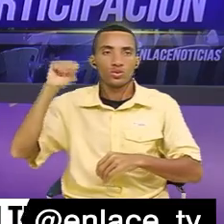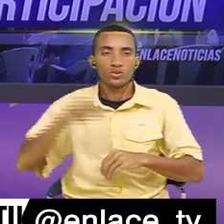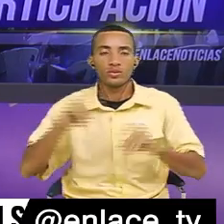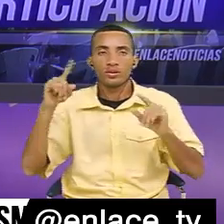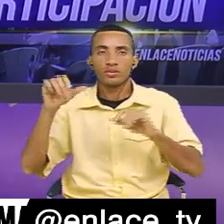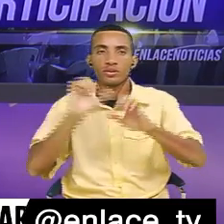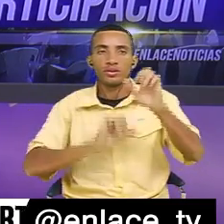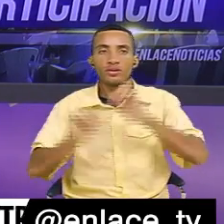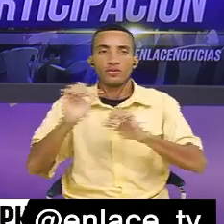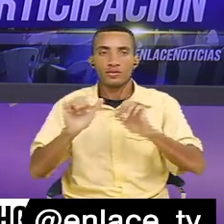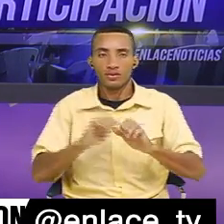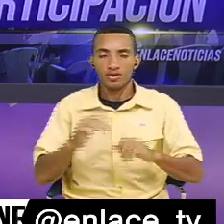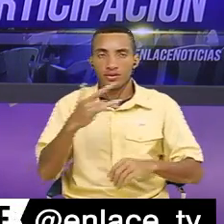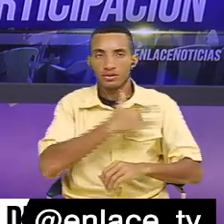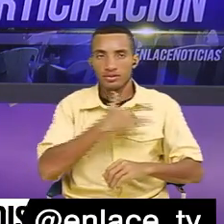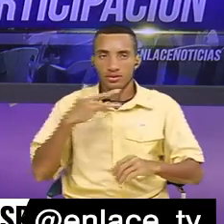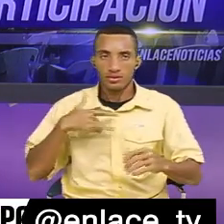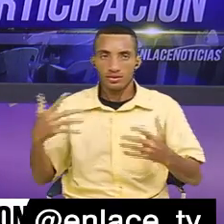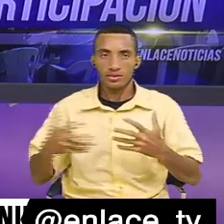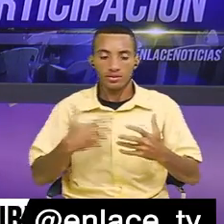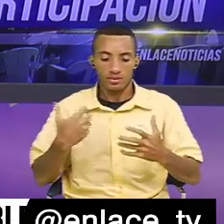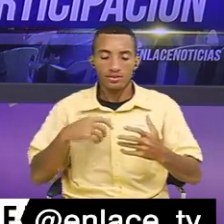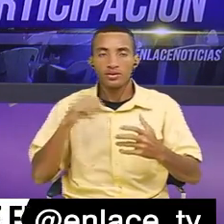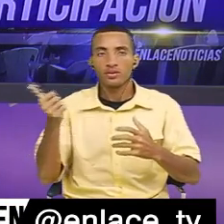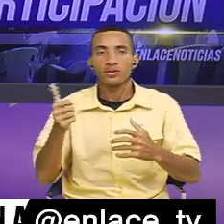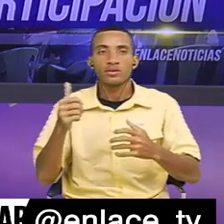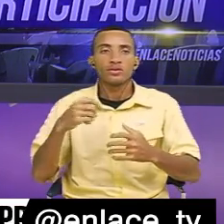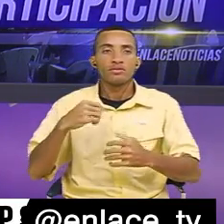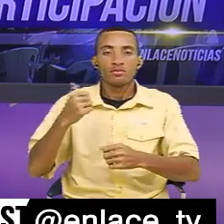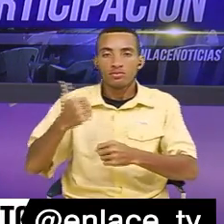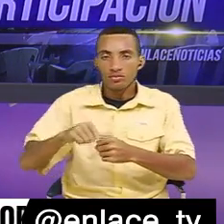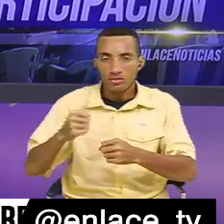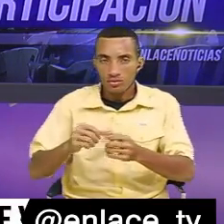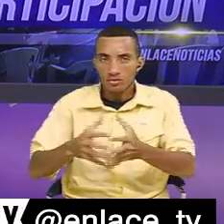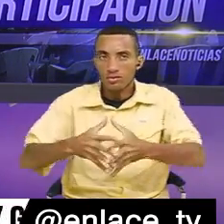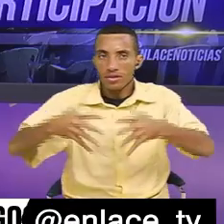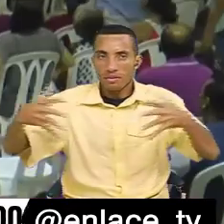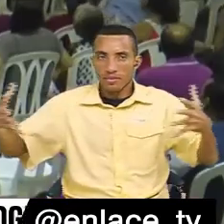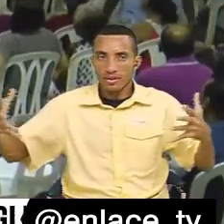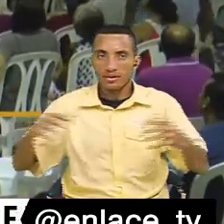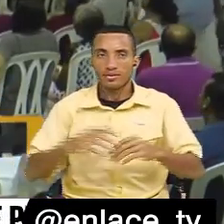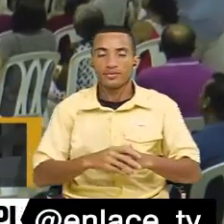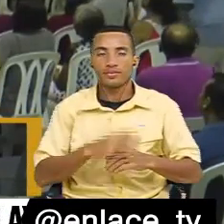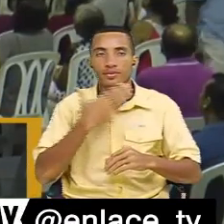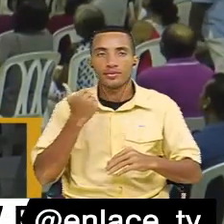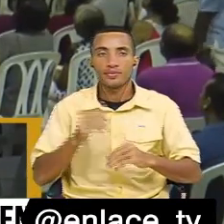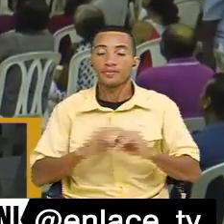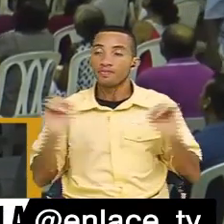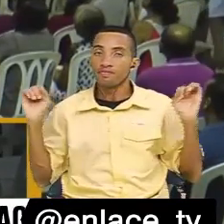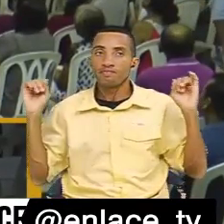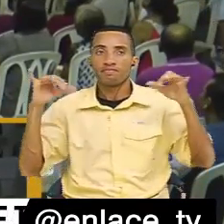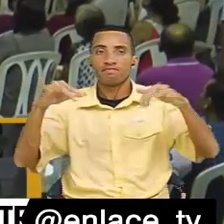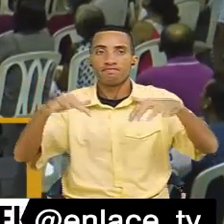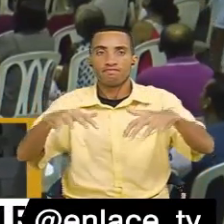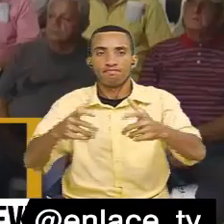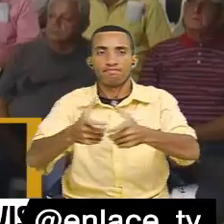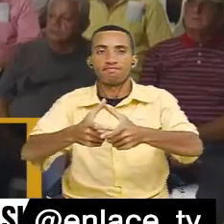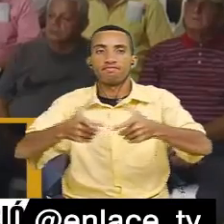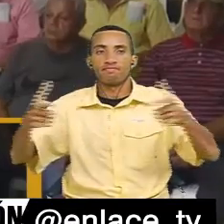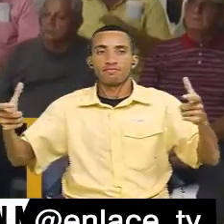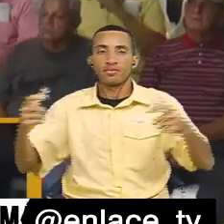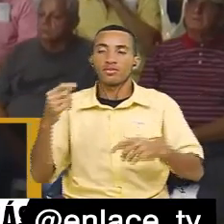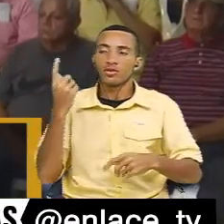del sistema de salud y proyecto de modernización de la refinería de Barranca Bermeja. Con masiva asistencia se cumplió la noche del pasado